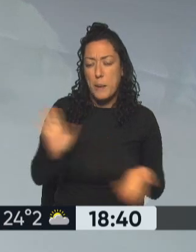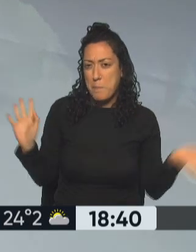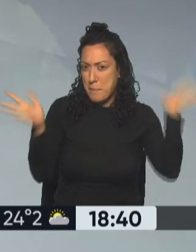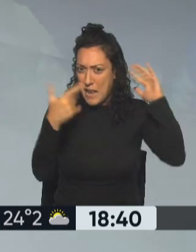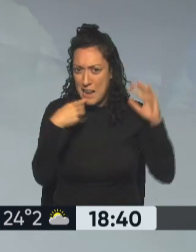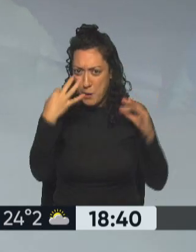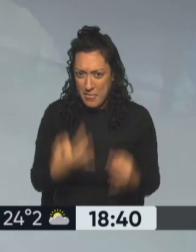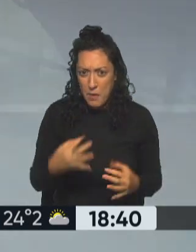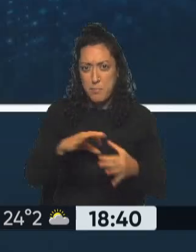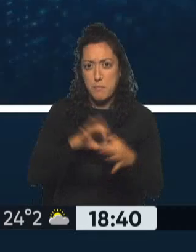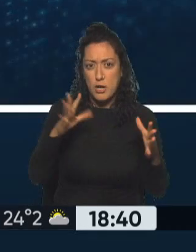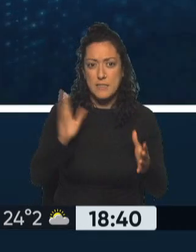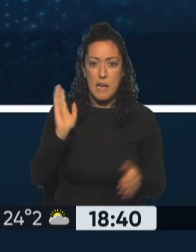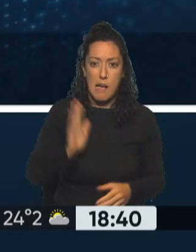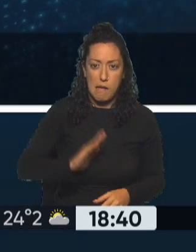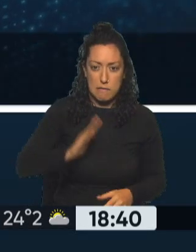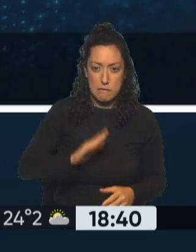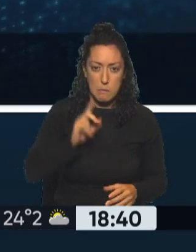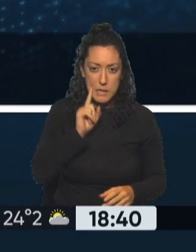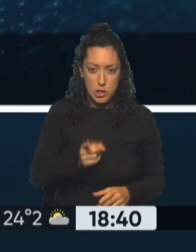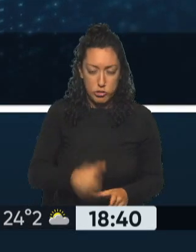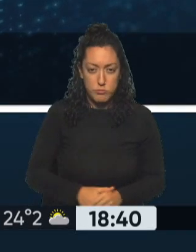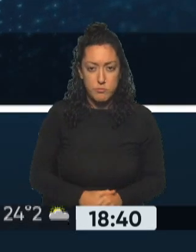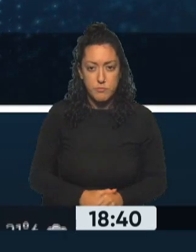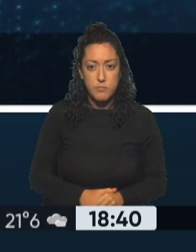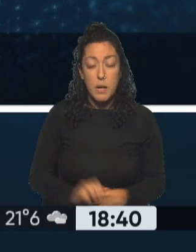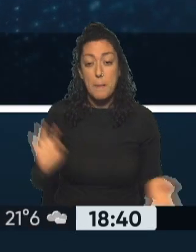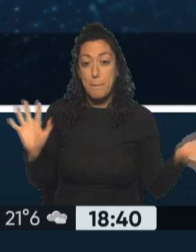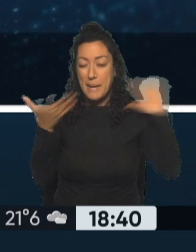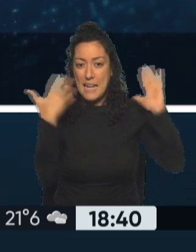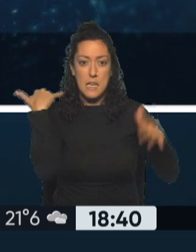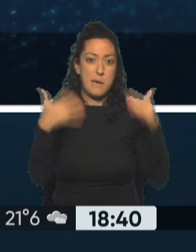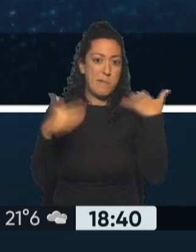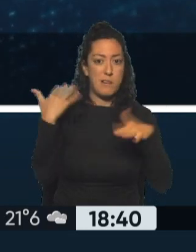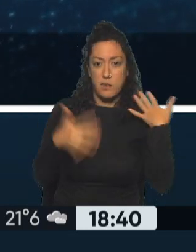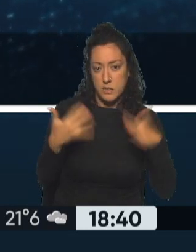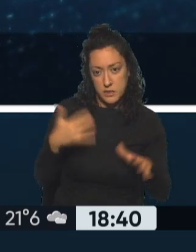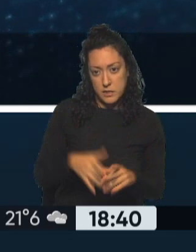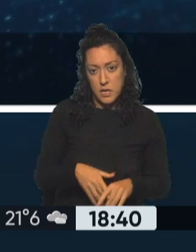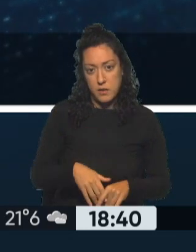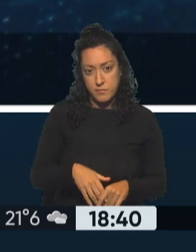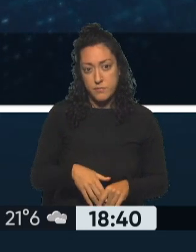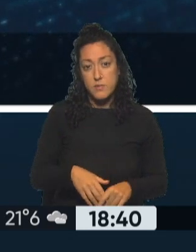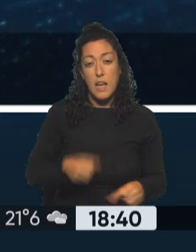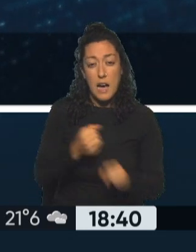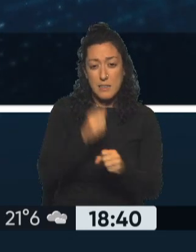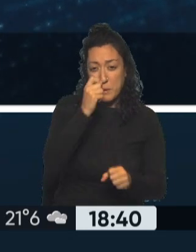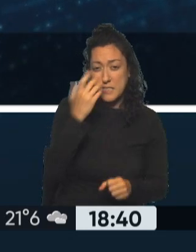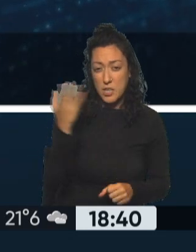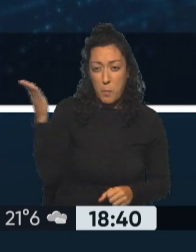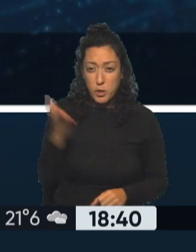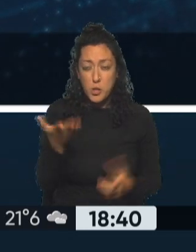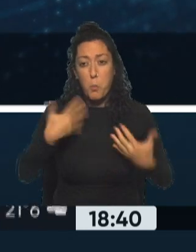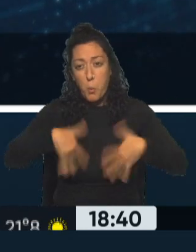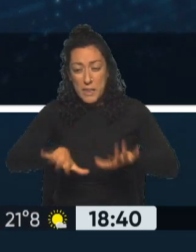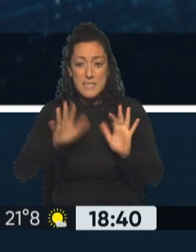para la democracia. Milei, la emergencia es Javier Milei, que algunos sondeos lo dan hasta con 25% de posibilidad de